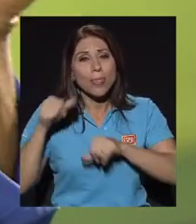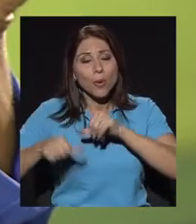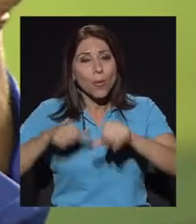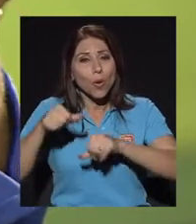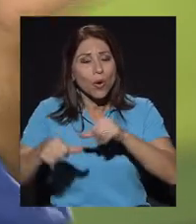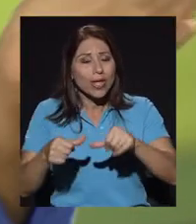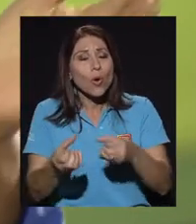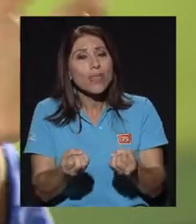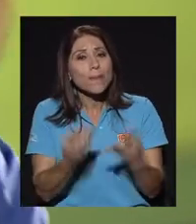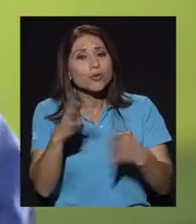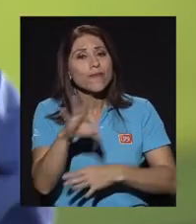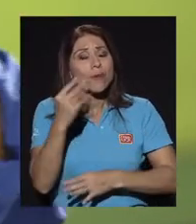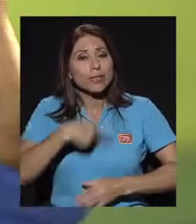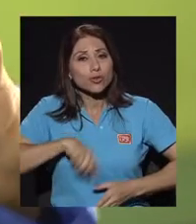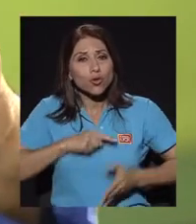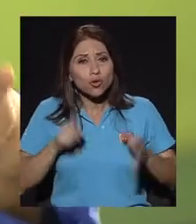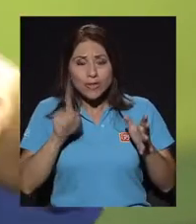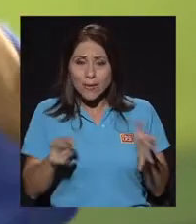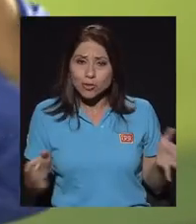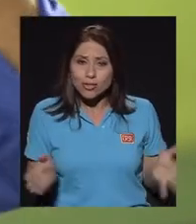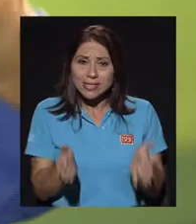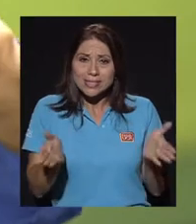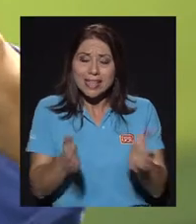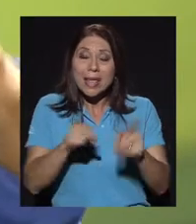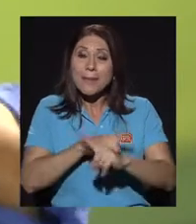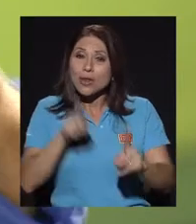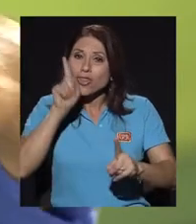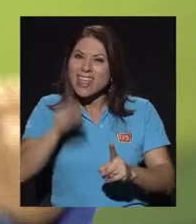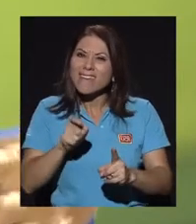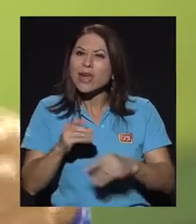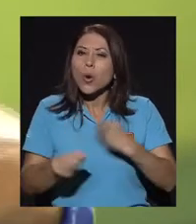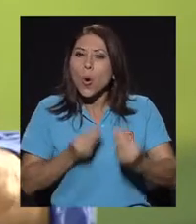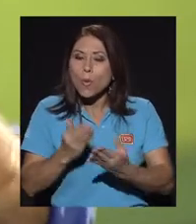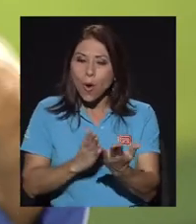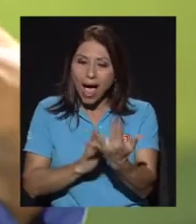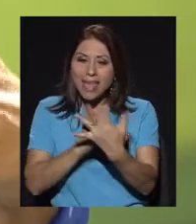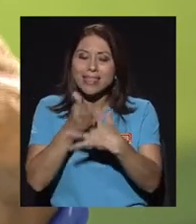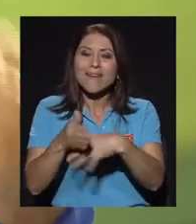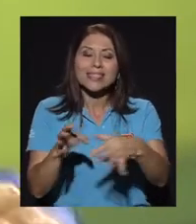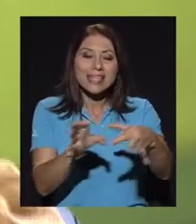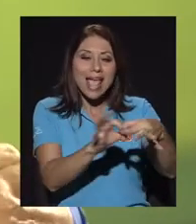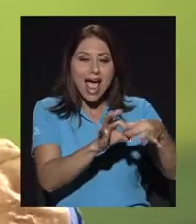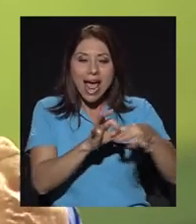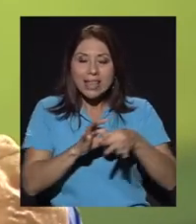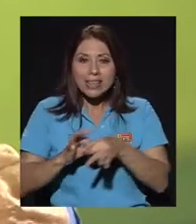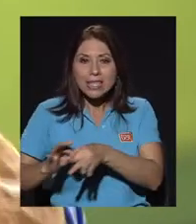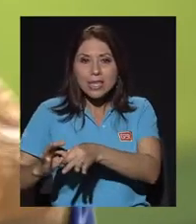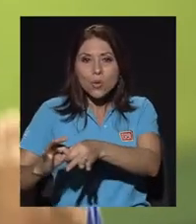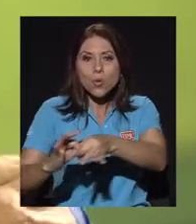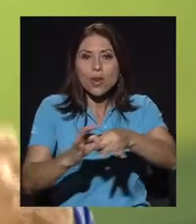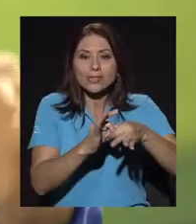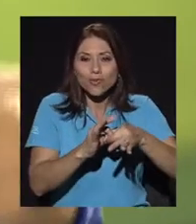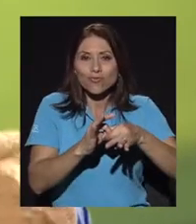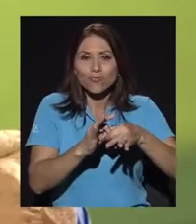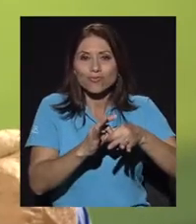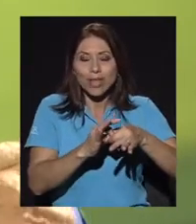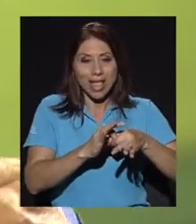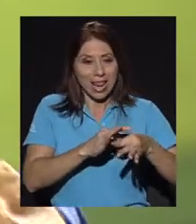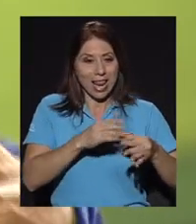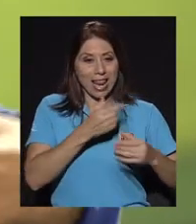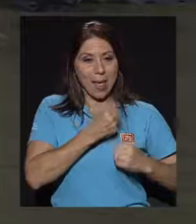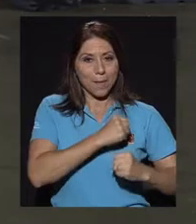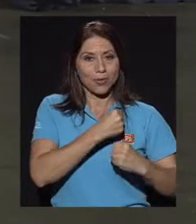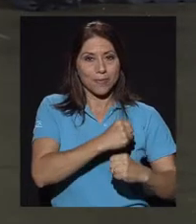debemos incentivar, pero tiene que ser a través de una articulación, de una buena interfase entre el gobierno